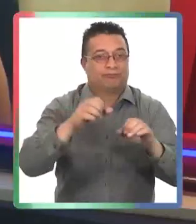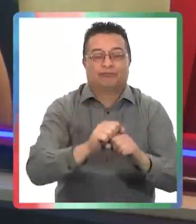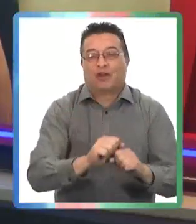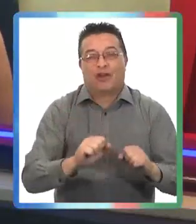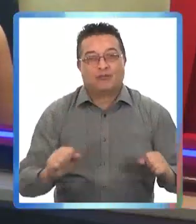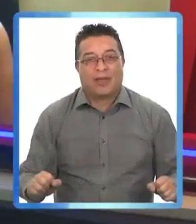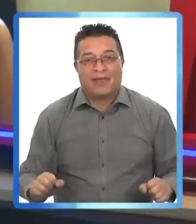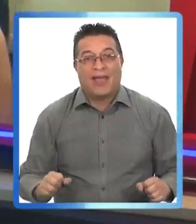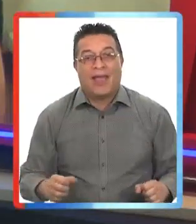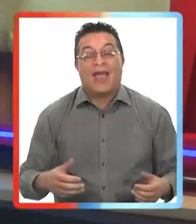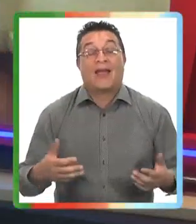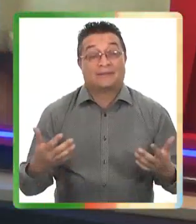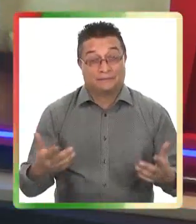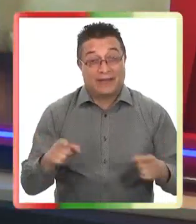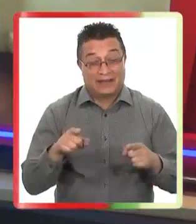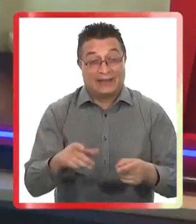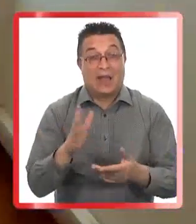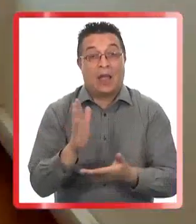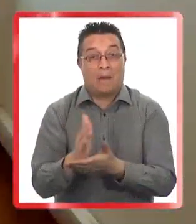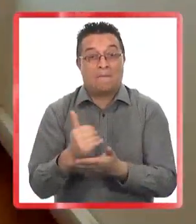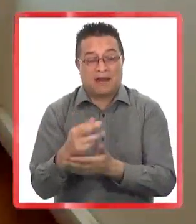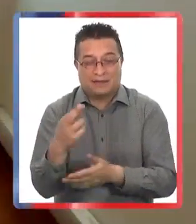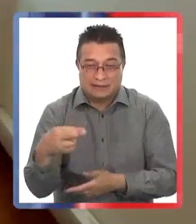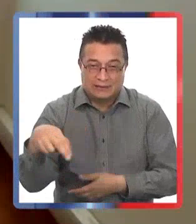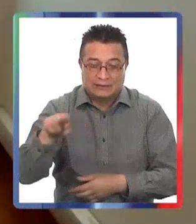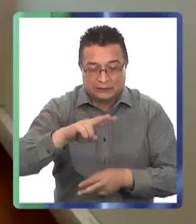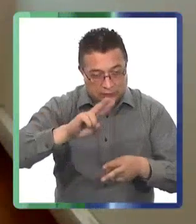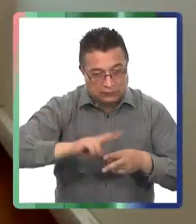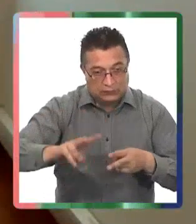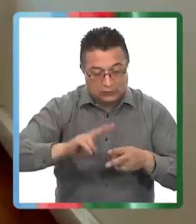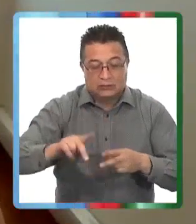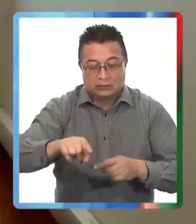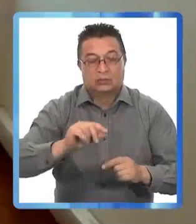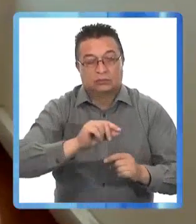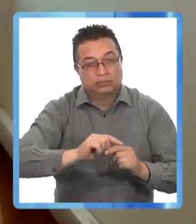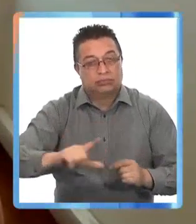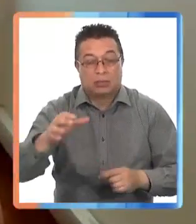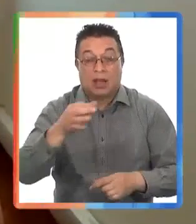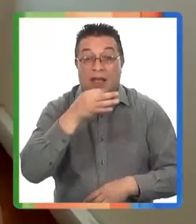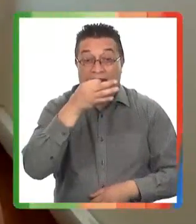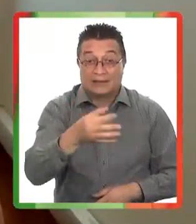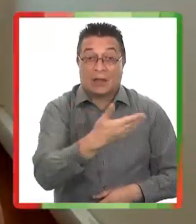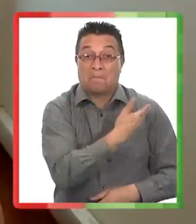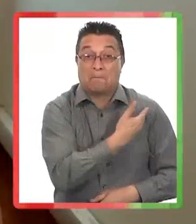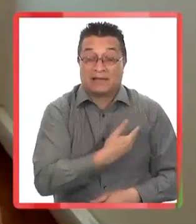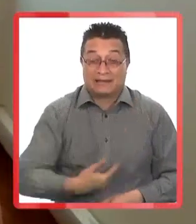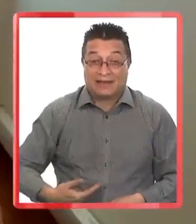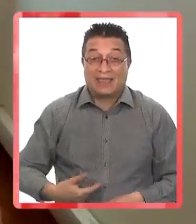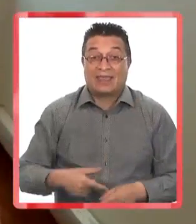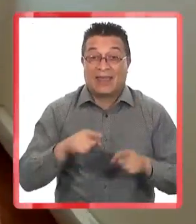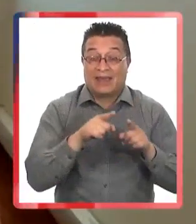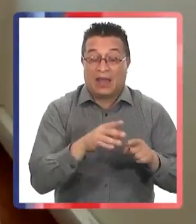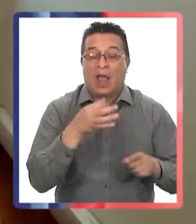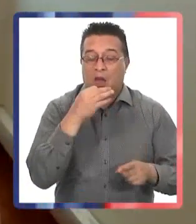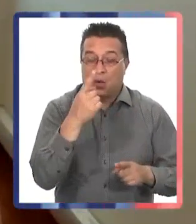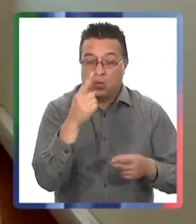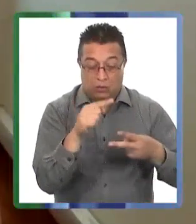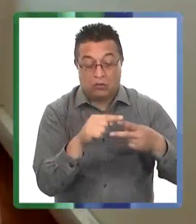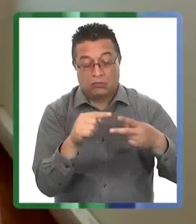de reconstrucción, de recuperación que anunció el presidente, tiene en uno de sus ejes justamente puesto el foco en la reactivación